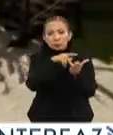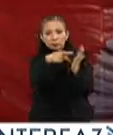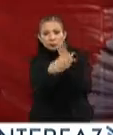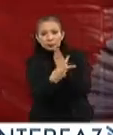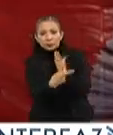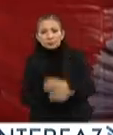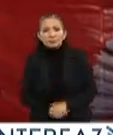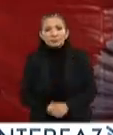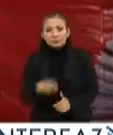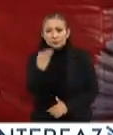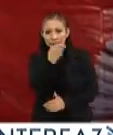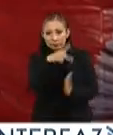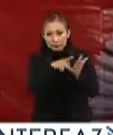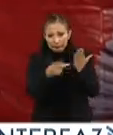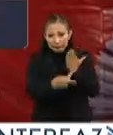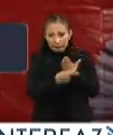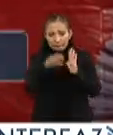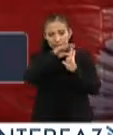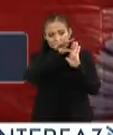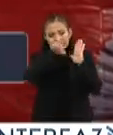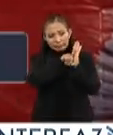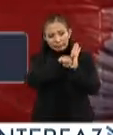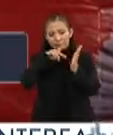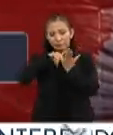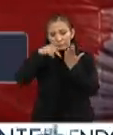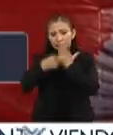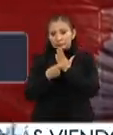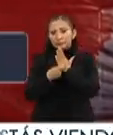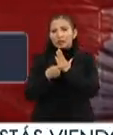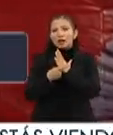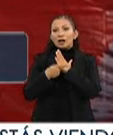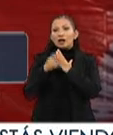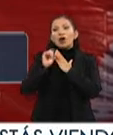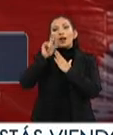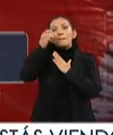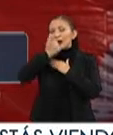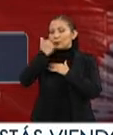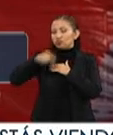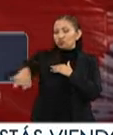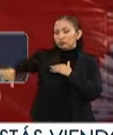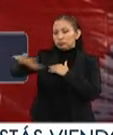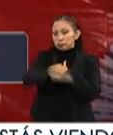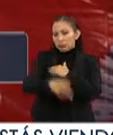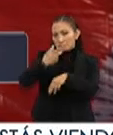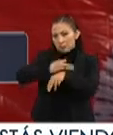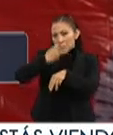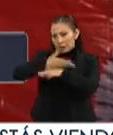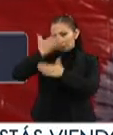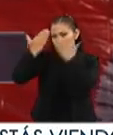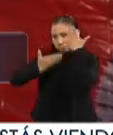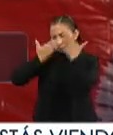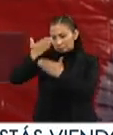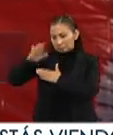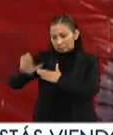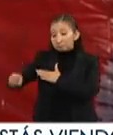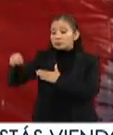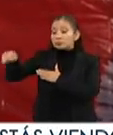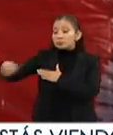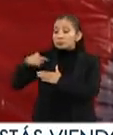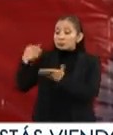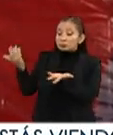proyecto. El proyecto es una metodología de proyecto aula para alumnos de nivel medio superior, en